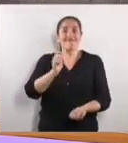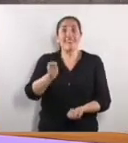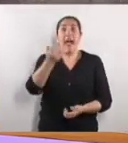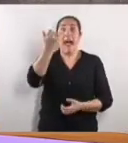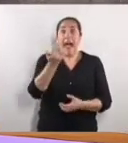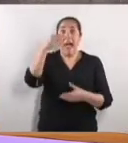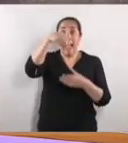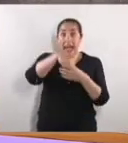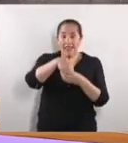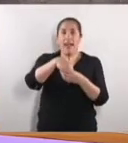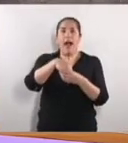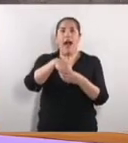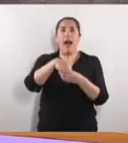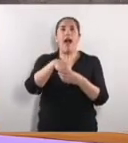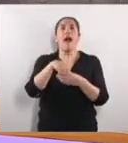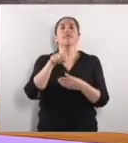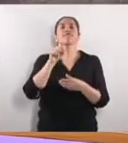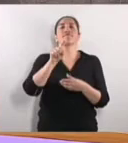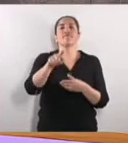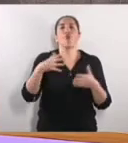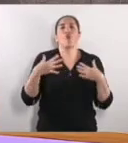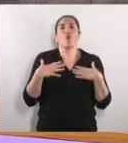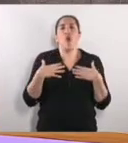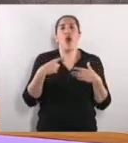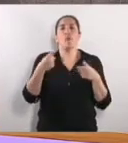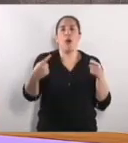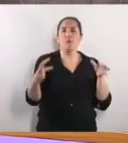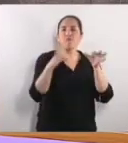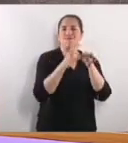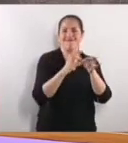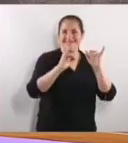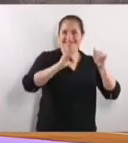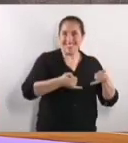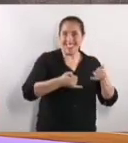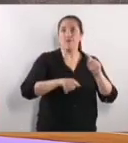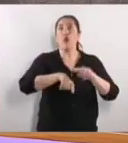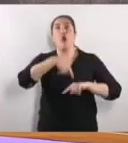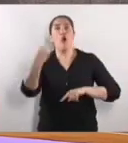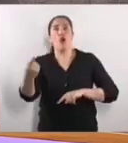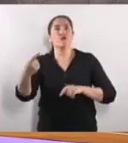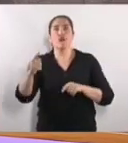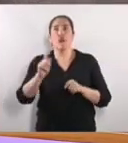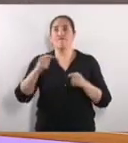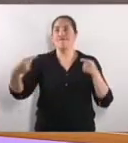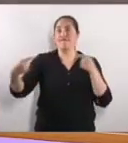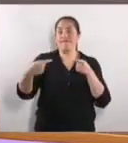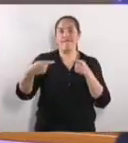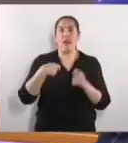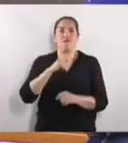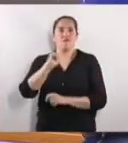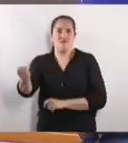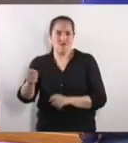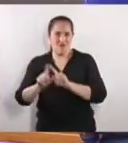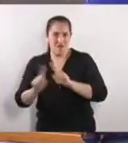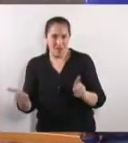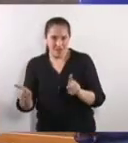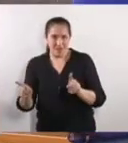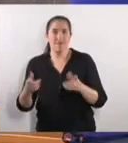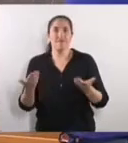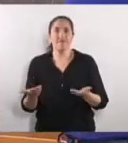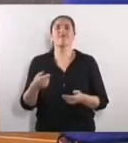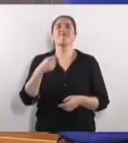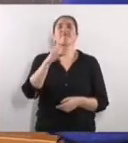va a significar que ahí hay un sistema inmune que va a reconocerla. Y acá no. ¿Sí? Entonces, cuando hablábamos de el